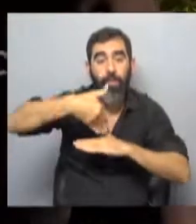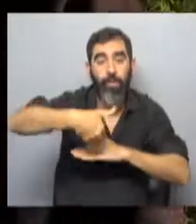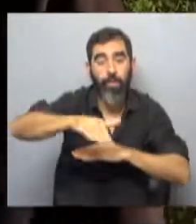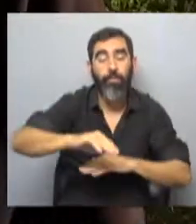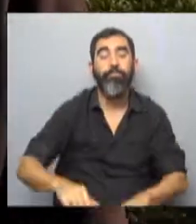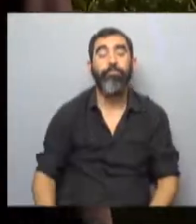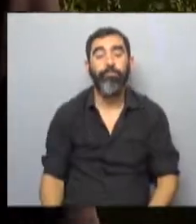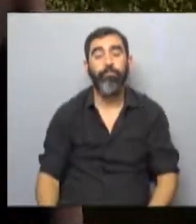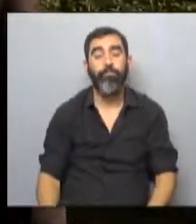colillas